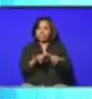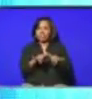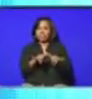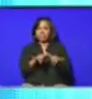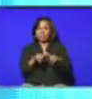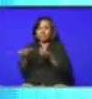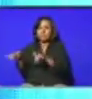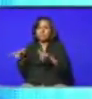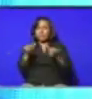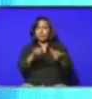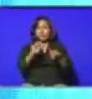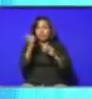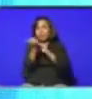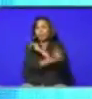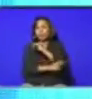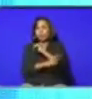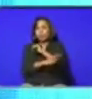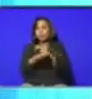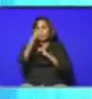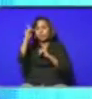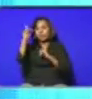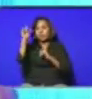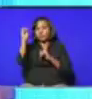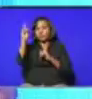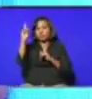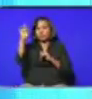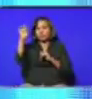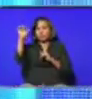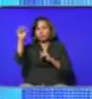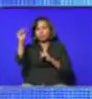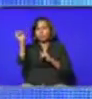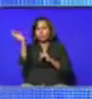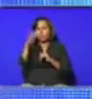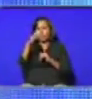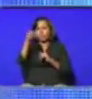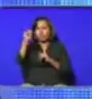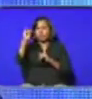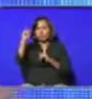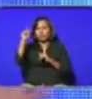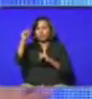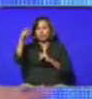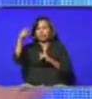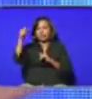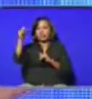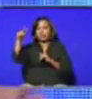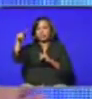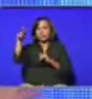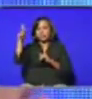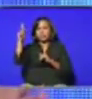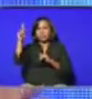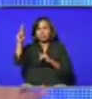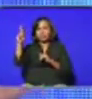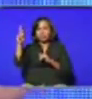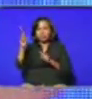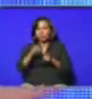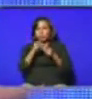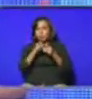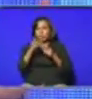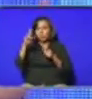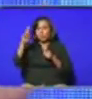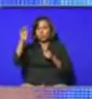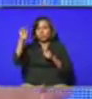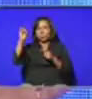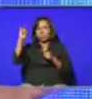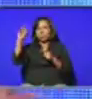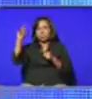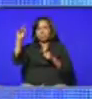como lo hizo Singapur, como lo hizo Alemania, como lo hizo Reino Unido, o como lo hicieron elementos o países en Latinoamérica como Chile